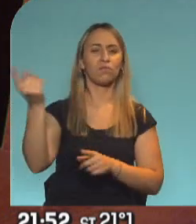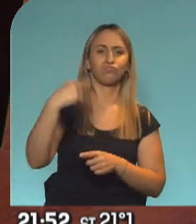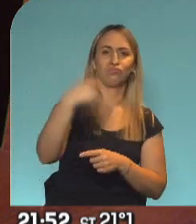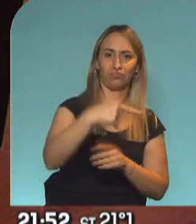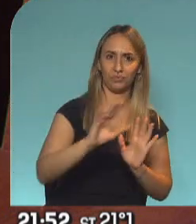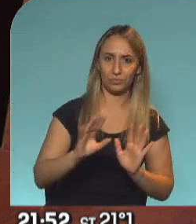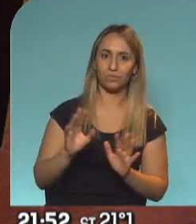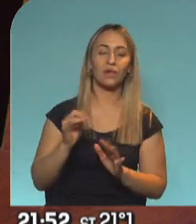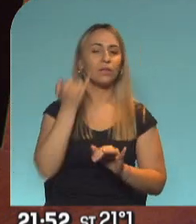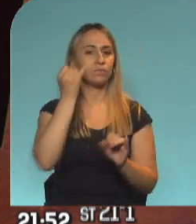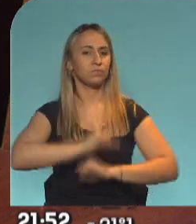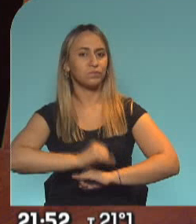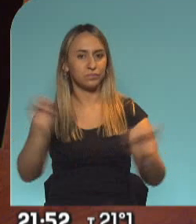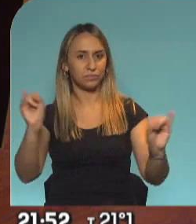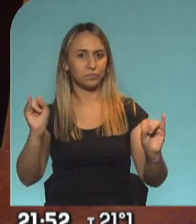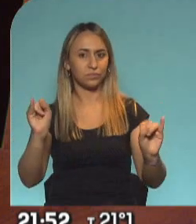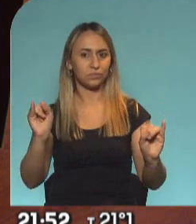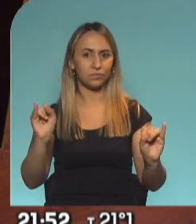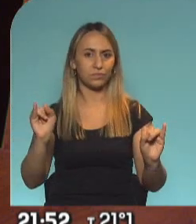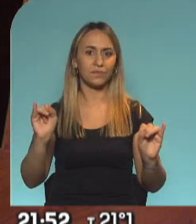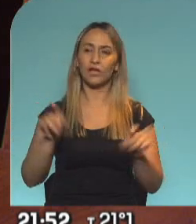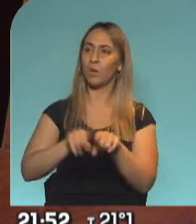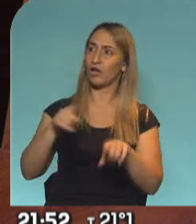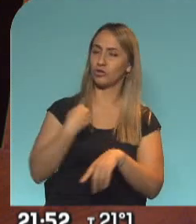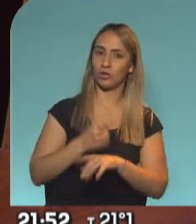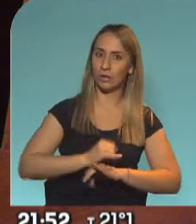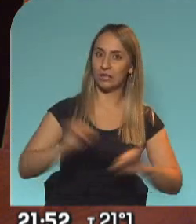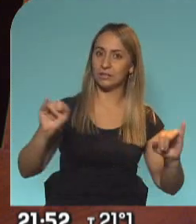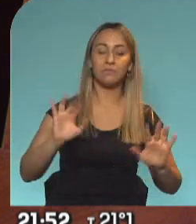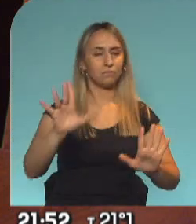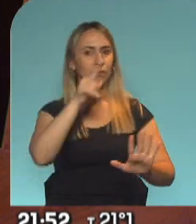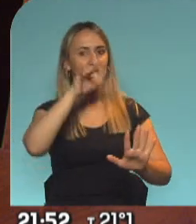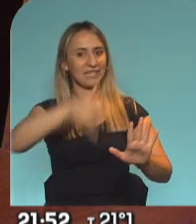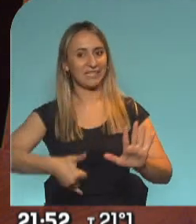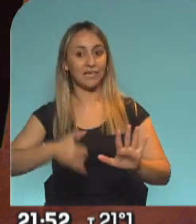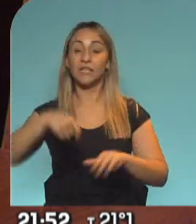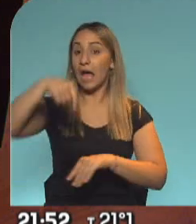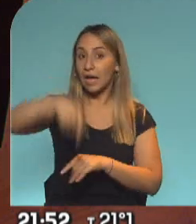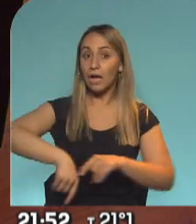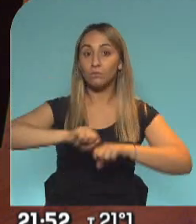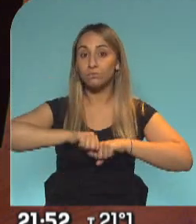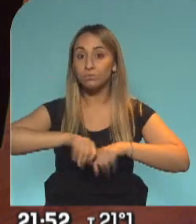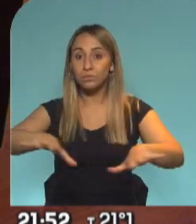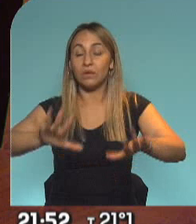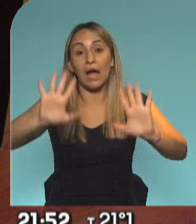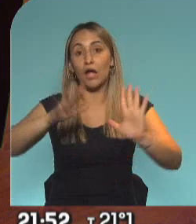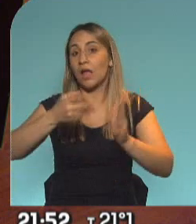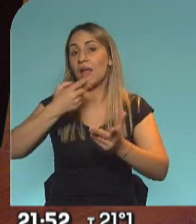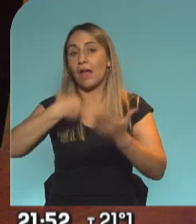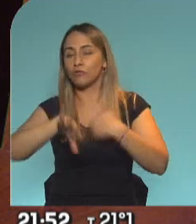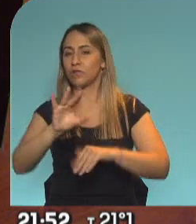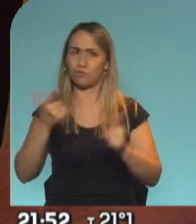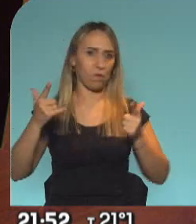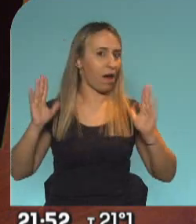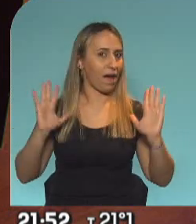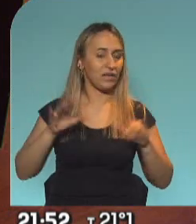medios de Irlanda, así como lo estamos poniendo nosotros, sí. No tengo idea. Entiendo que sí. Y como acá salió, no hay excusas para armar la cartita